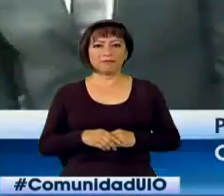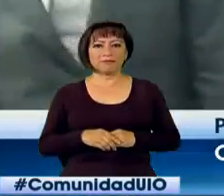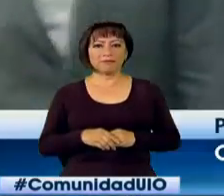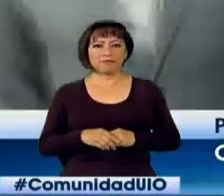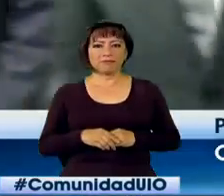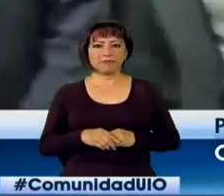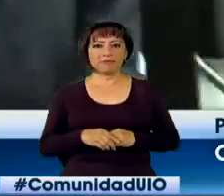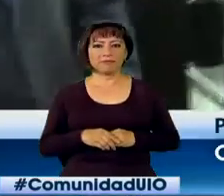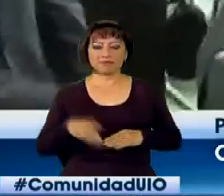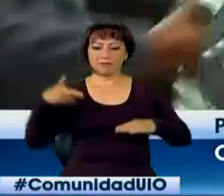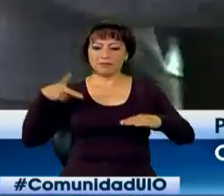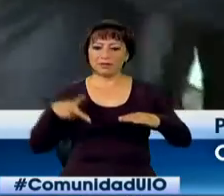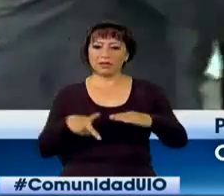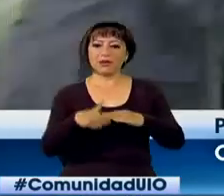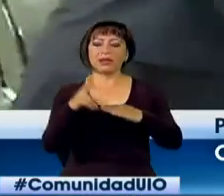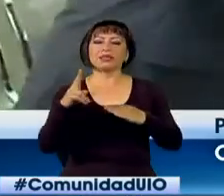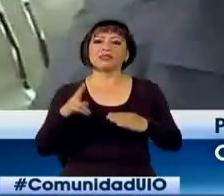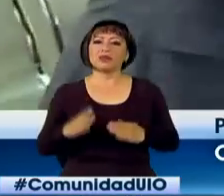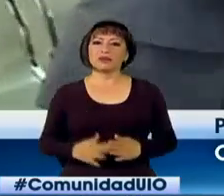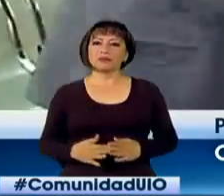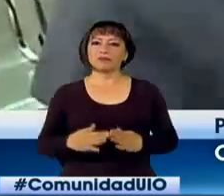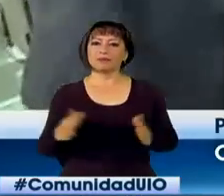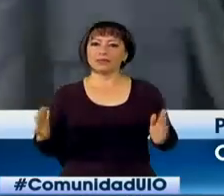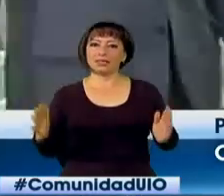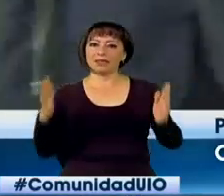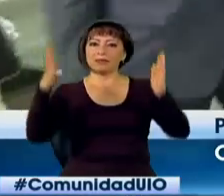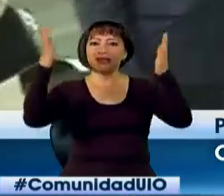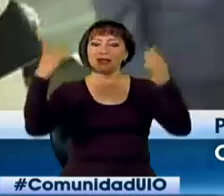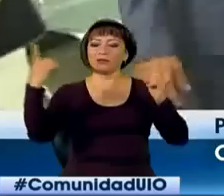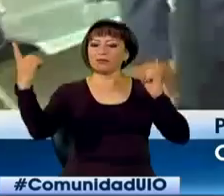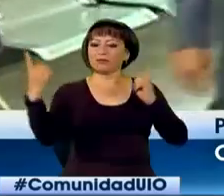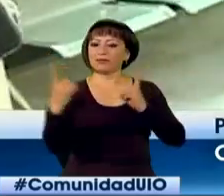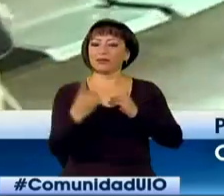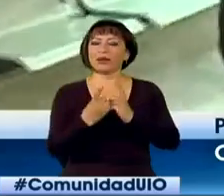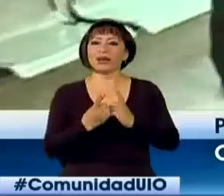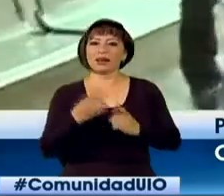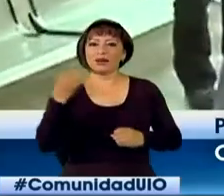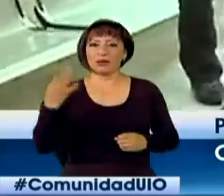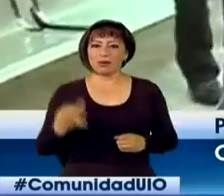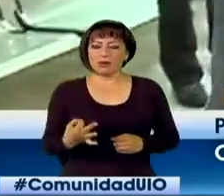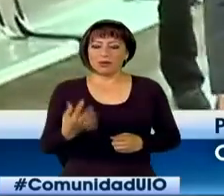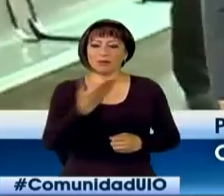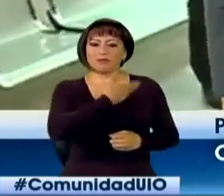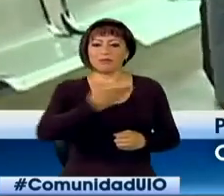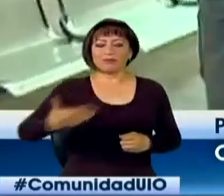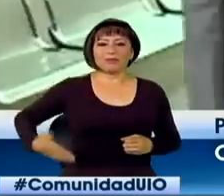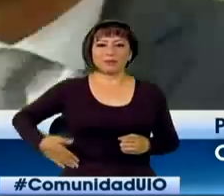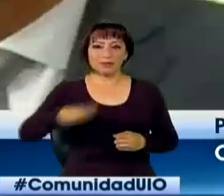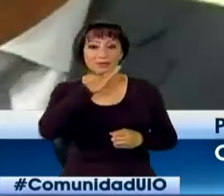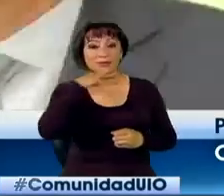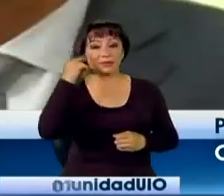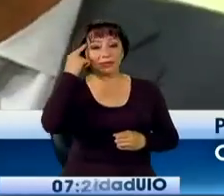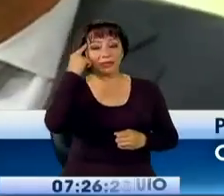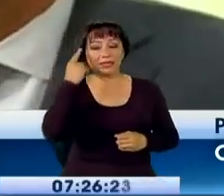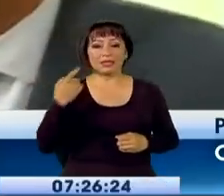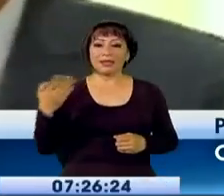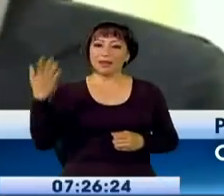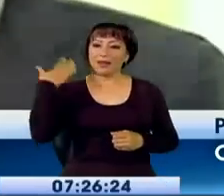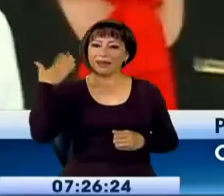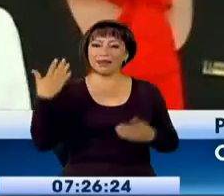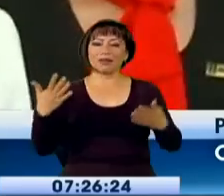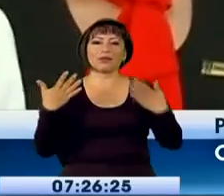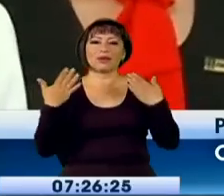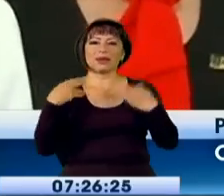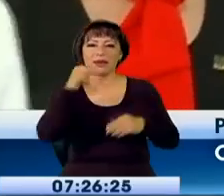La inauguración de la obra fue el vértice de un encuentro insospechable que no se provocaba hace 8 años. Las cámaras